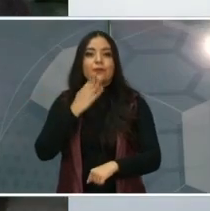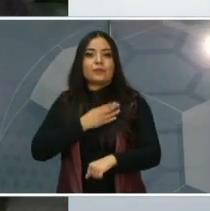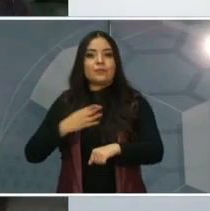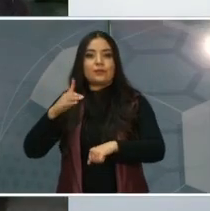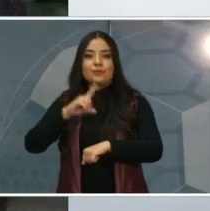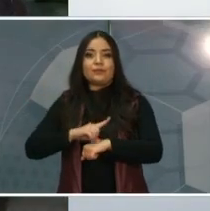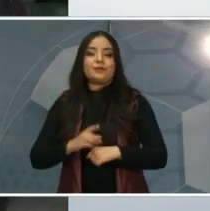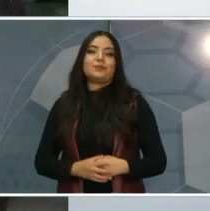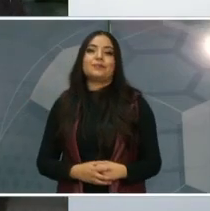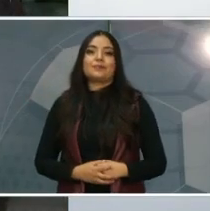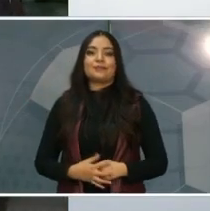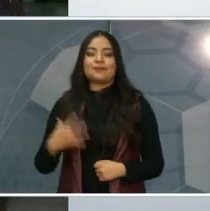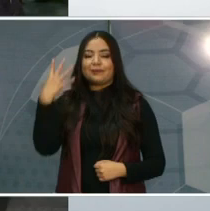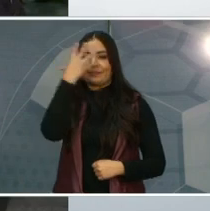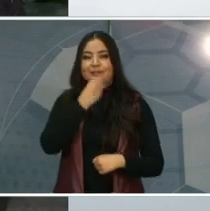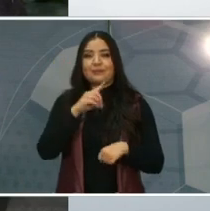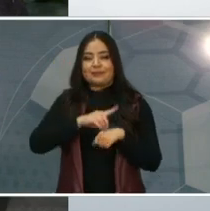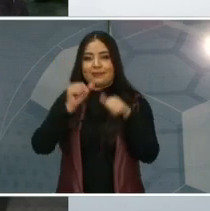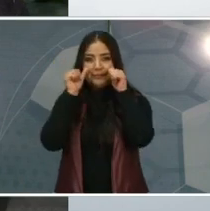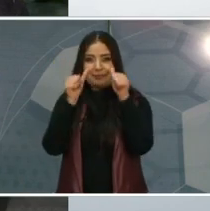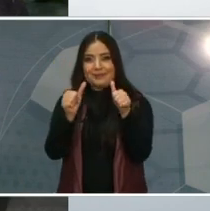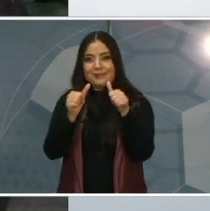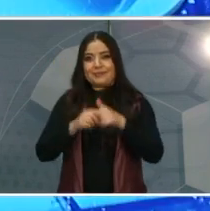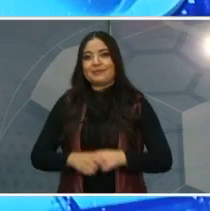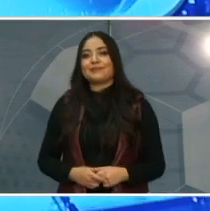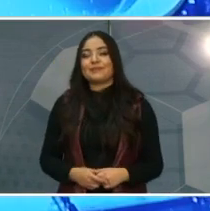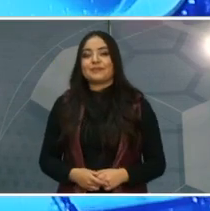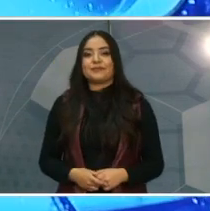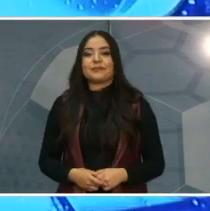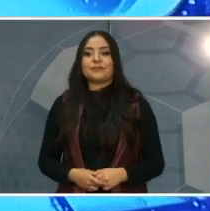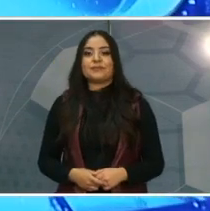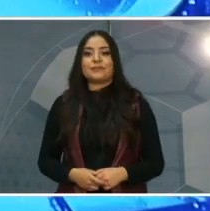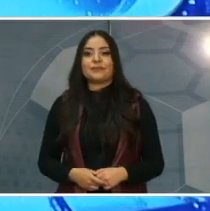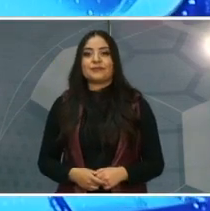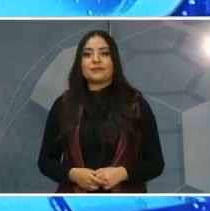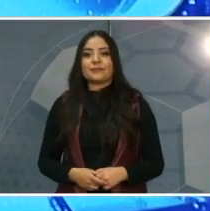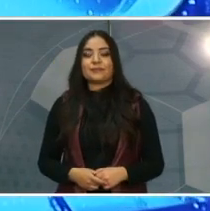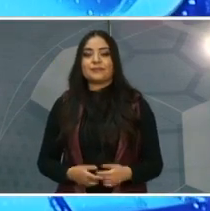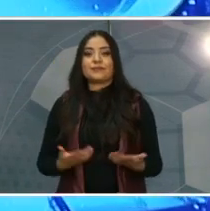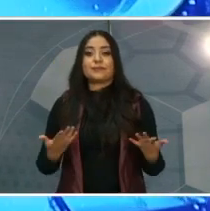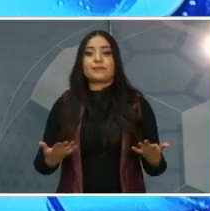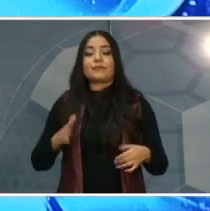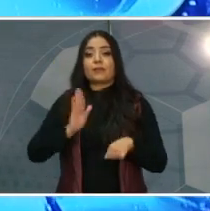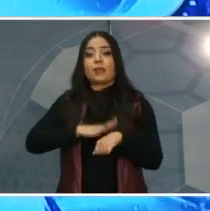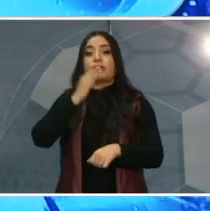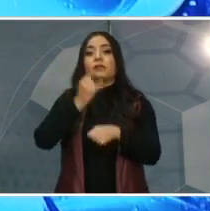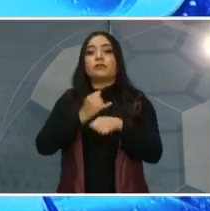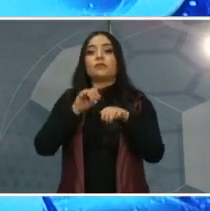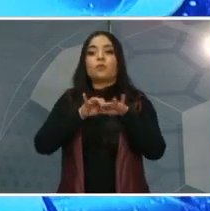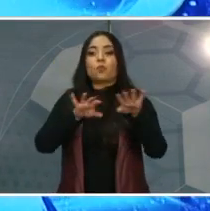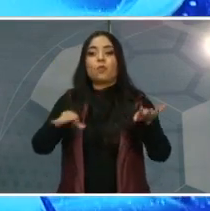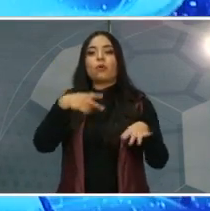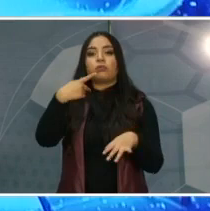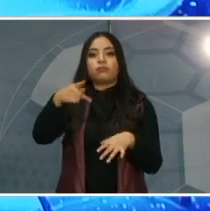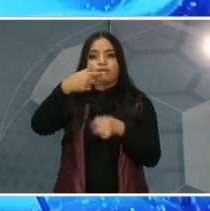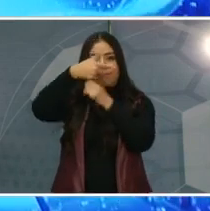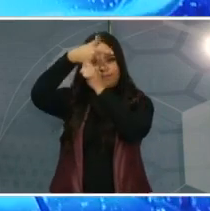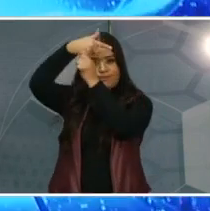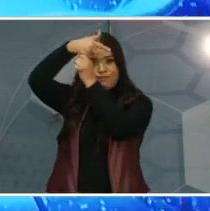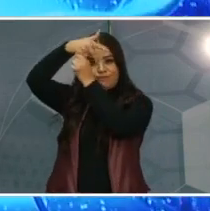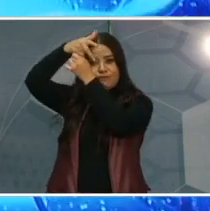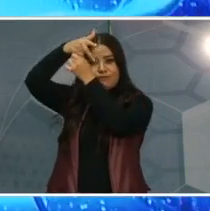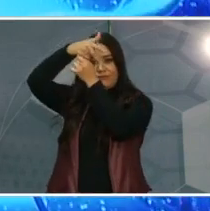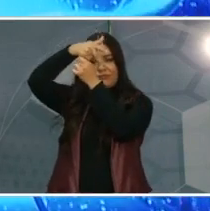al pendiente ya sentía que nos apetece y en más información cámaras de vigilancia captaron a un hombre que robó